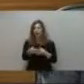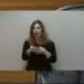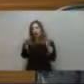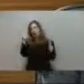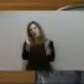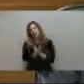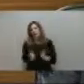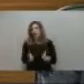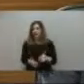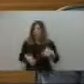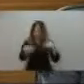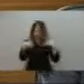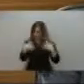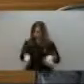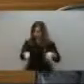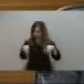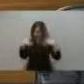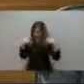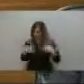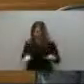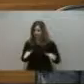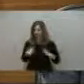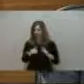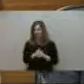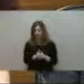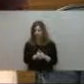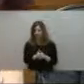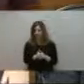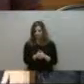Cudillero. Manda narices.